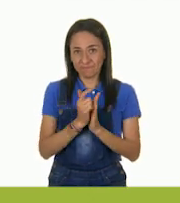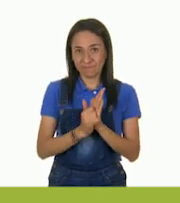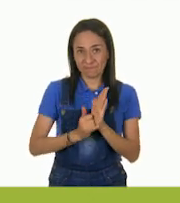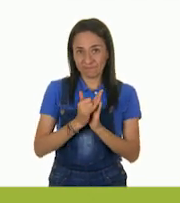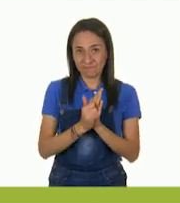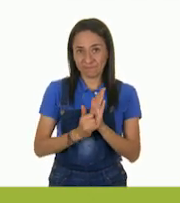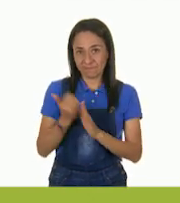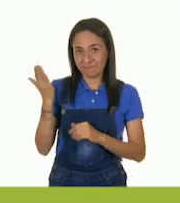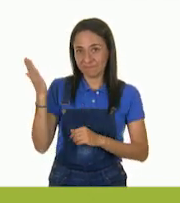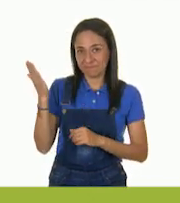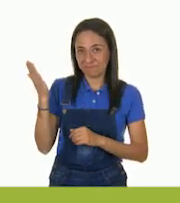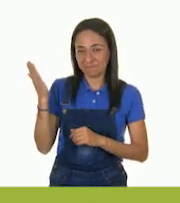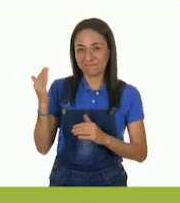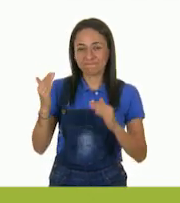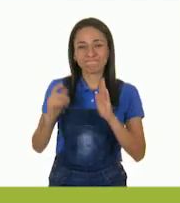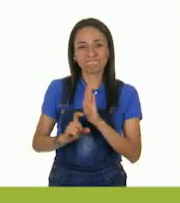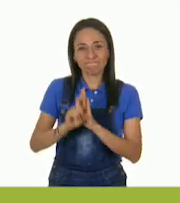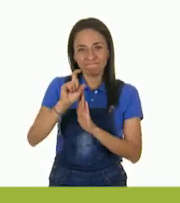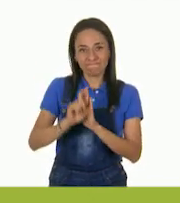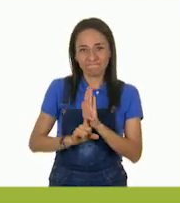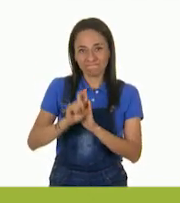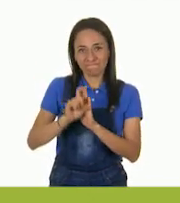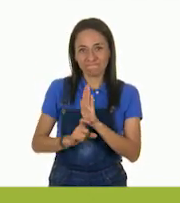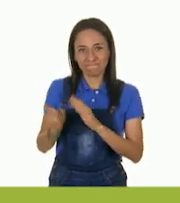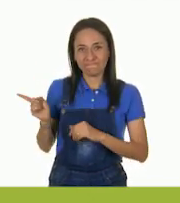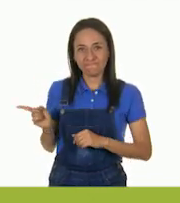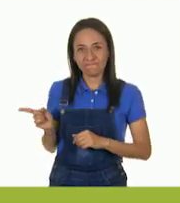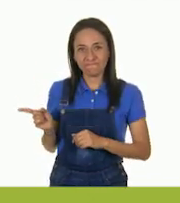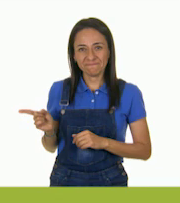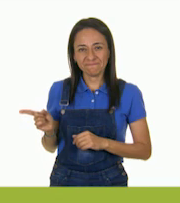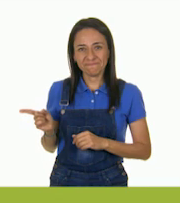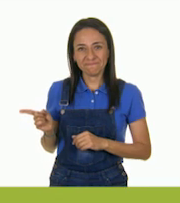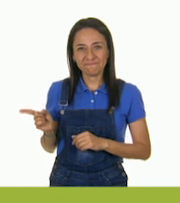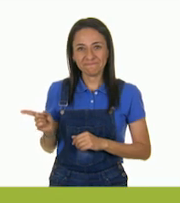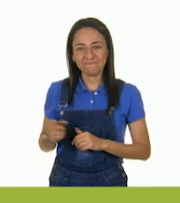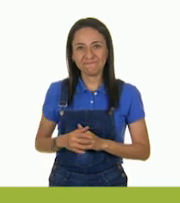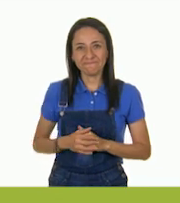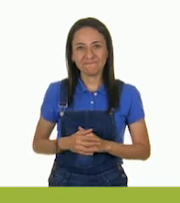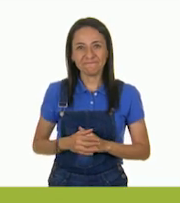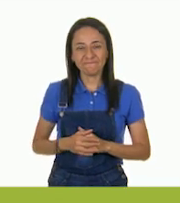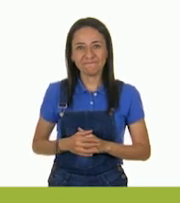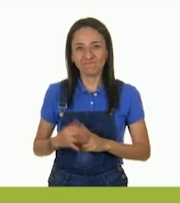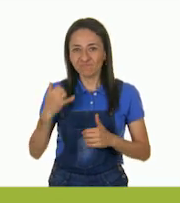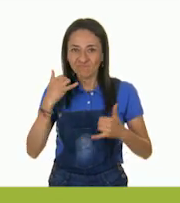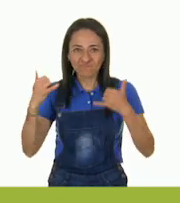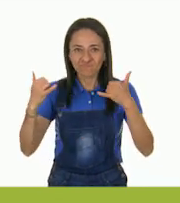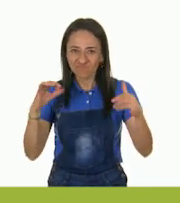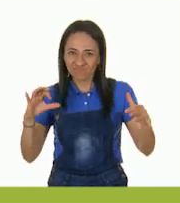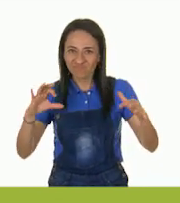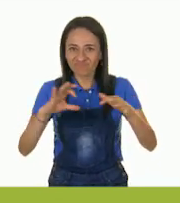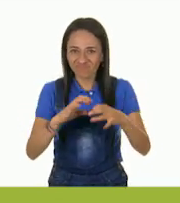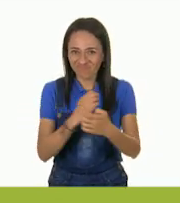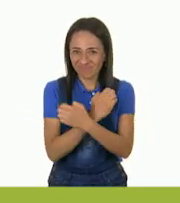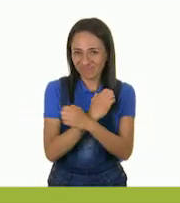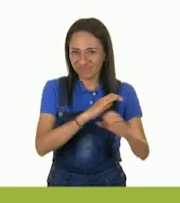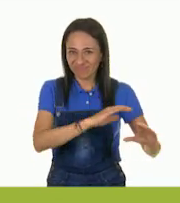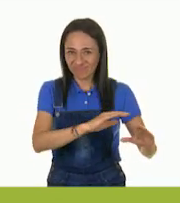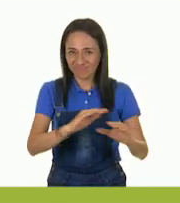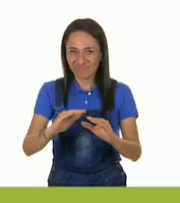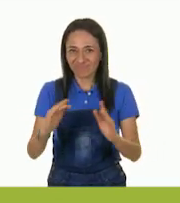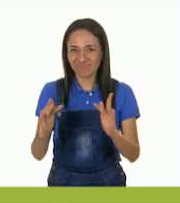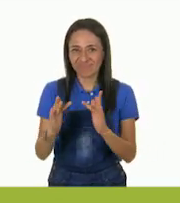sep instagram set mx teléfonos educatel 800